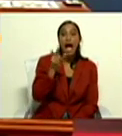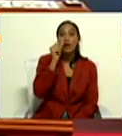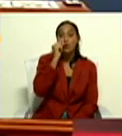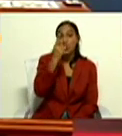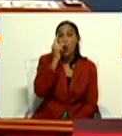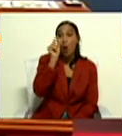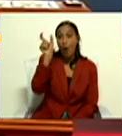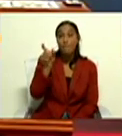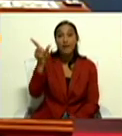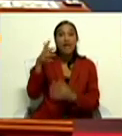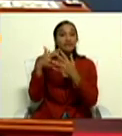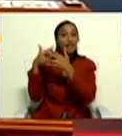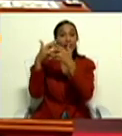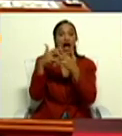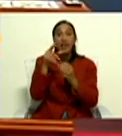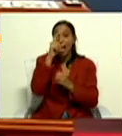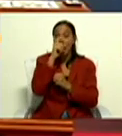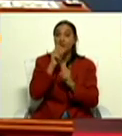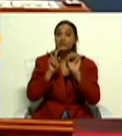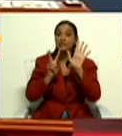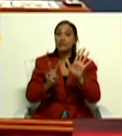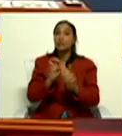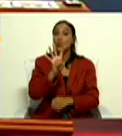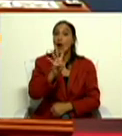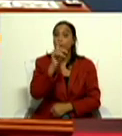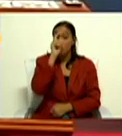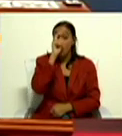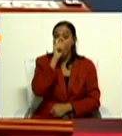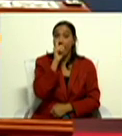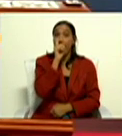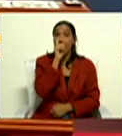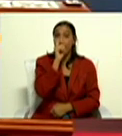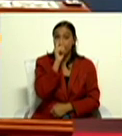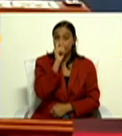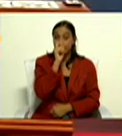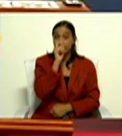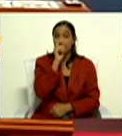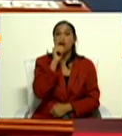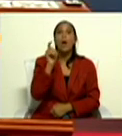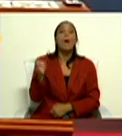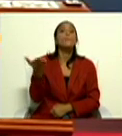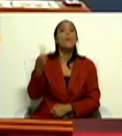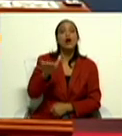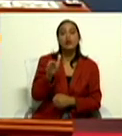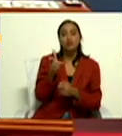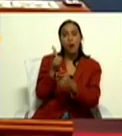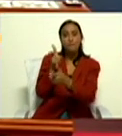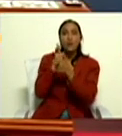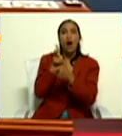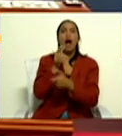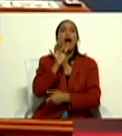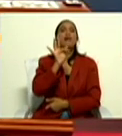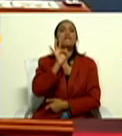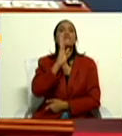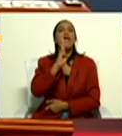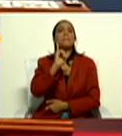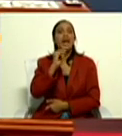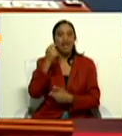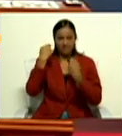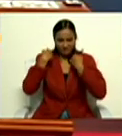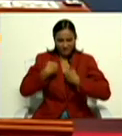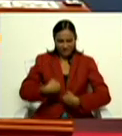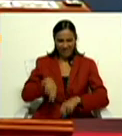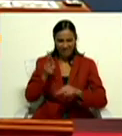estadounidense de 74 años resultó muerto por el FBI tras haber publicado amenazas contra